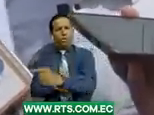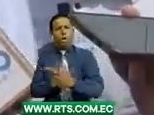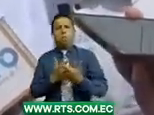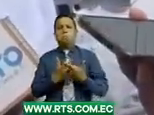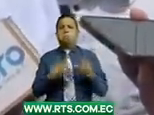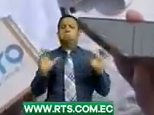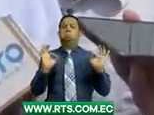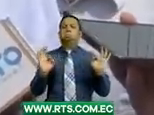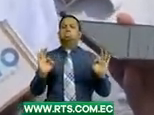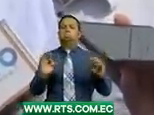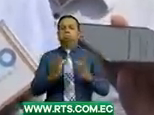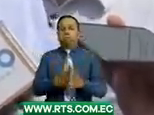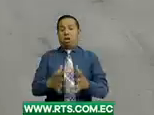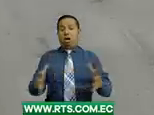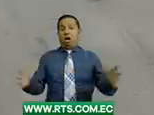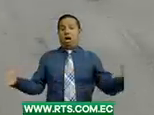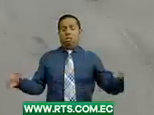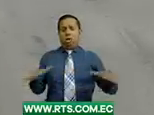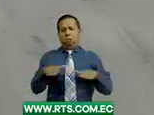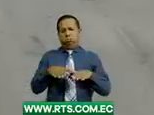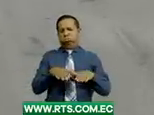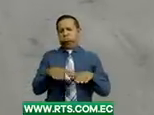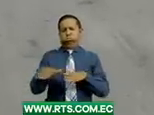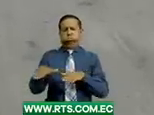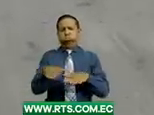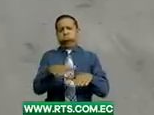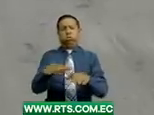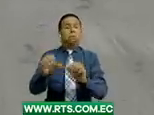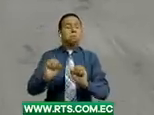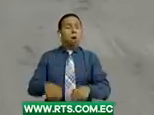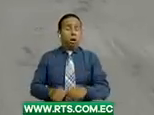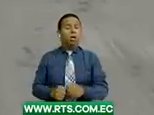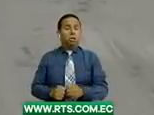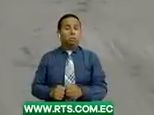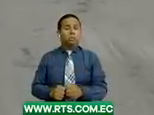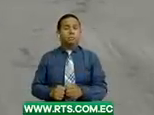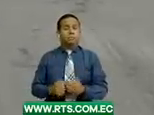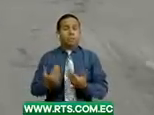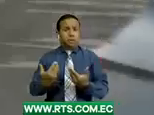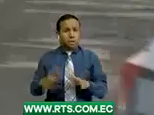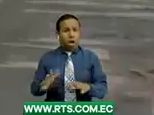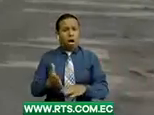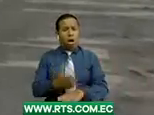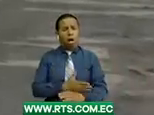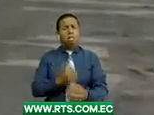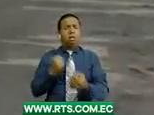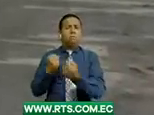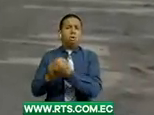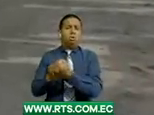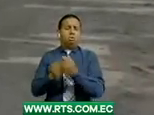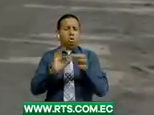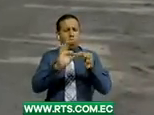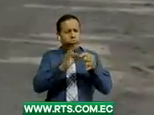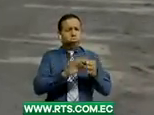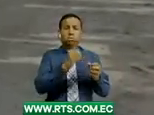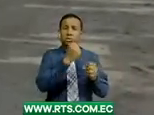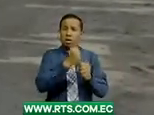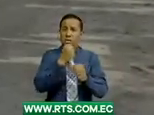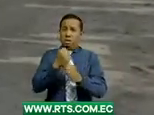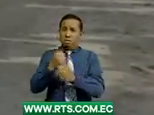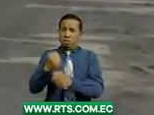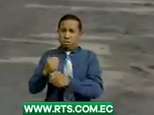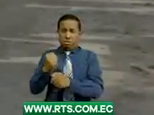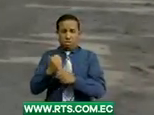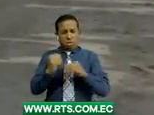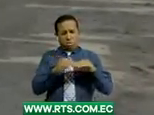haga de cuatro carriles. Hemos entregado ya recursos tanto a Consur como a la concesionaria del Guayas, a la prefectura del Guayas. Obras directas con la prefectura